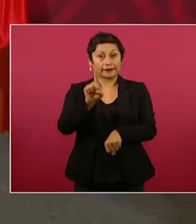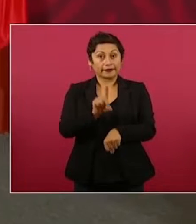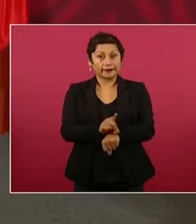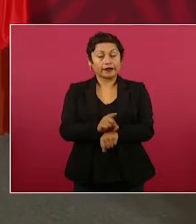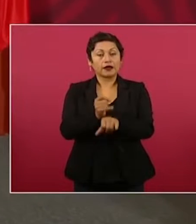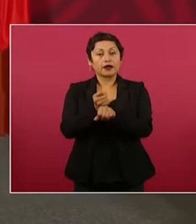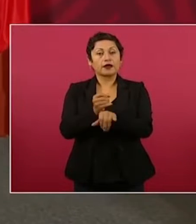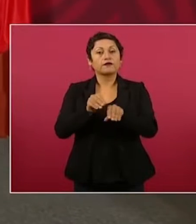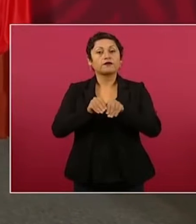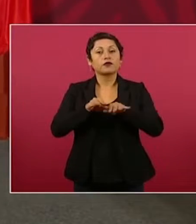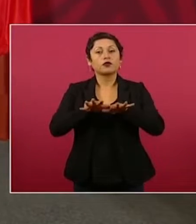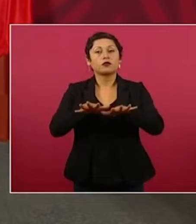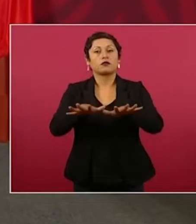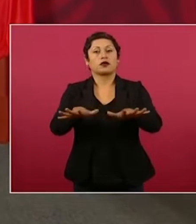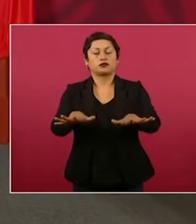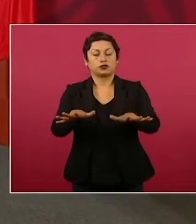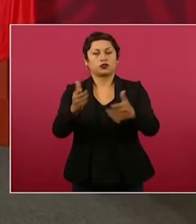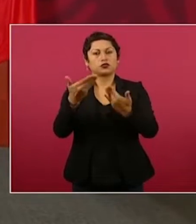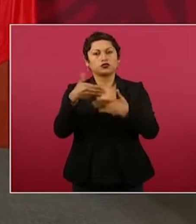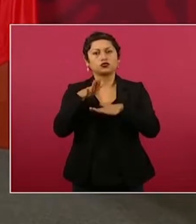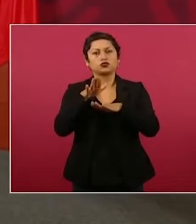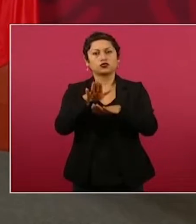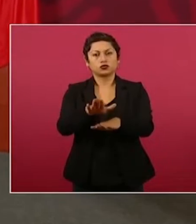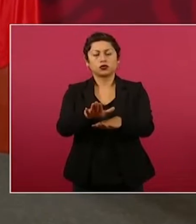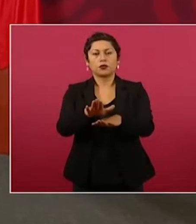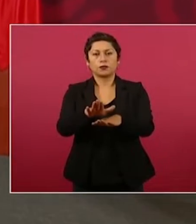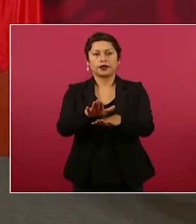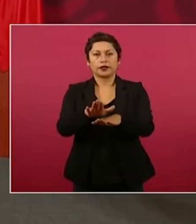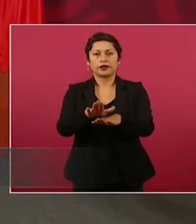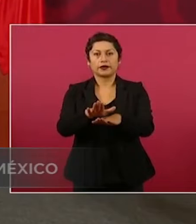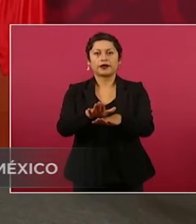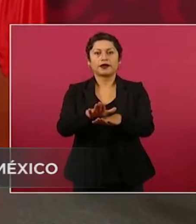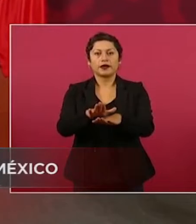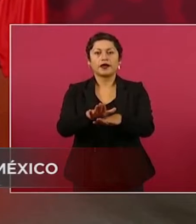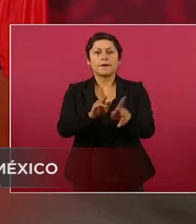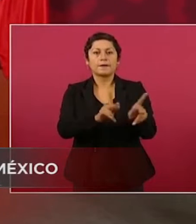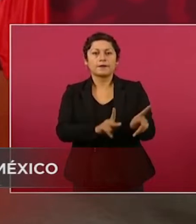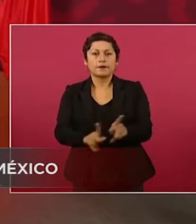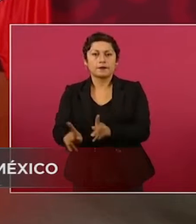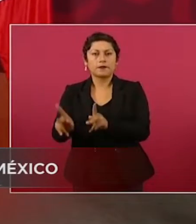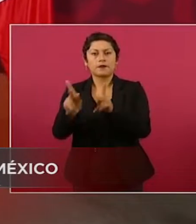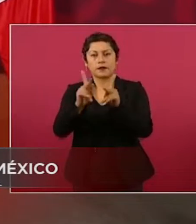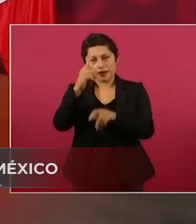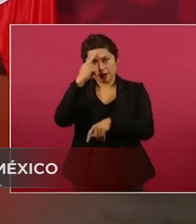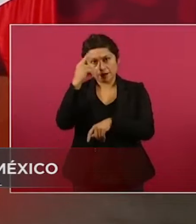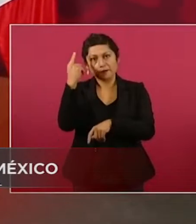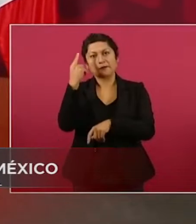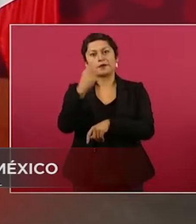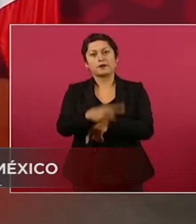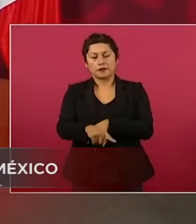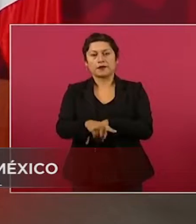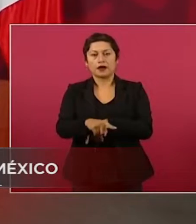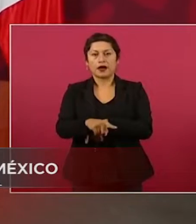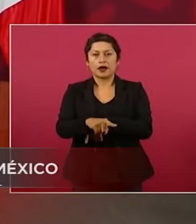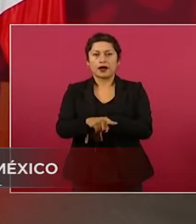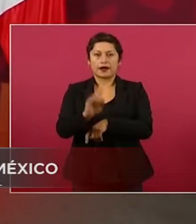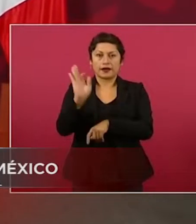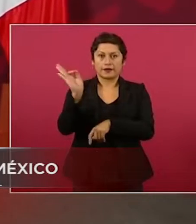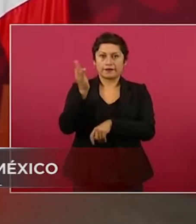Lo relacionado a un plan para reforzar las acciones del gobierno